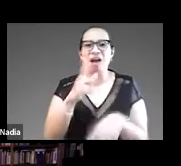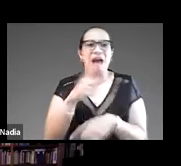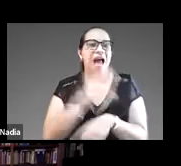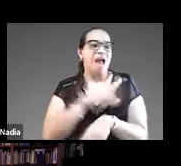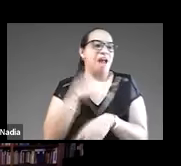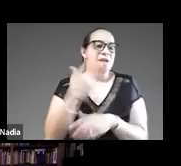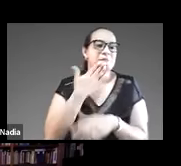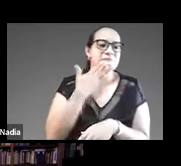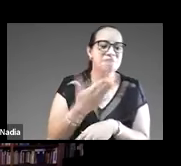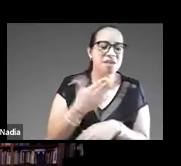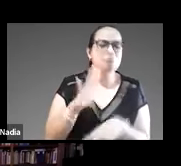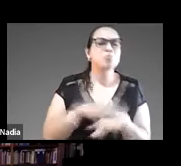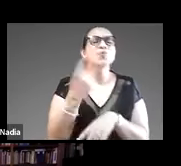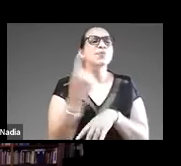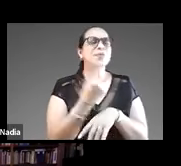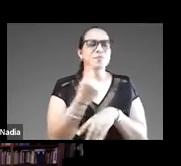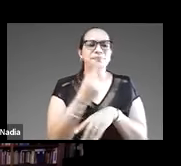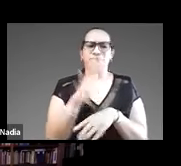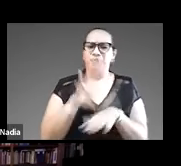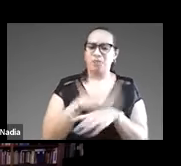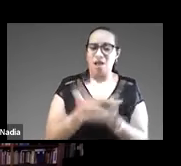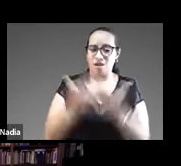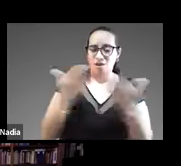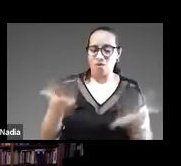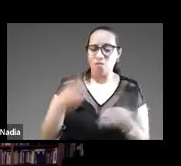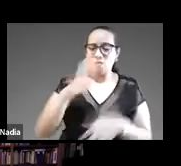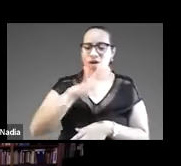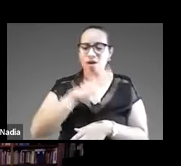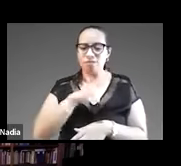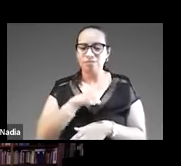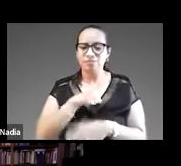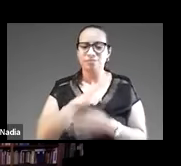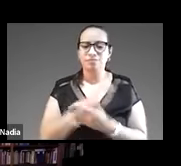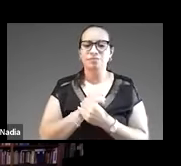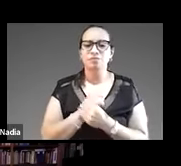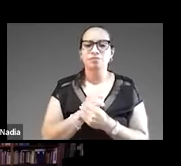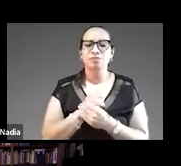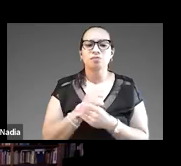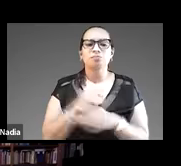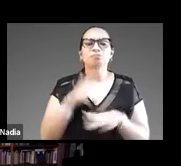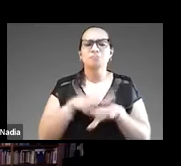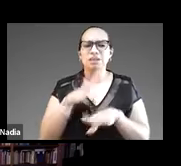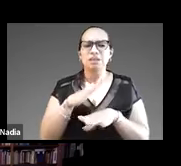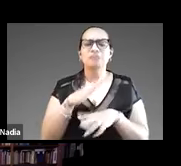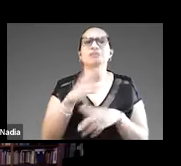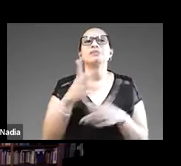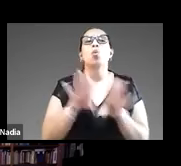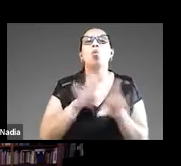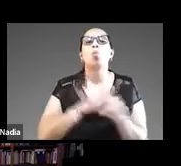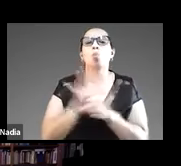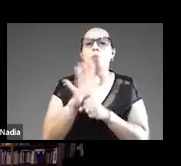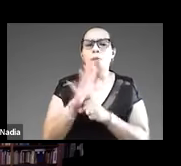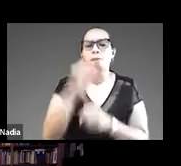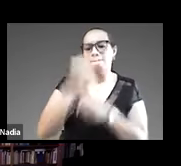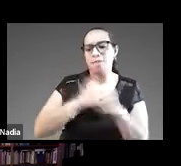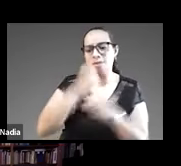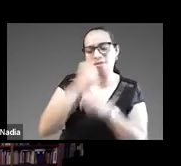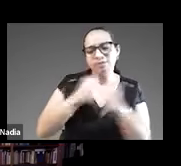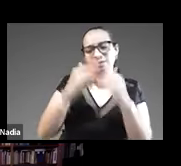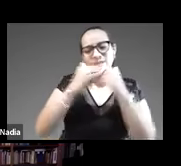qué digo esto? Porque hoy por hoy hay más que principios, hay prácticas